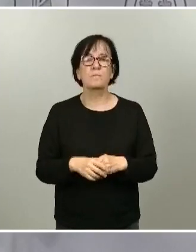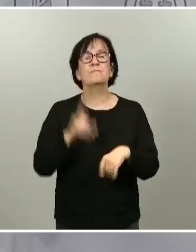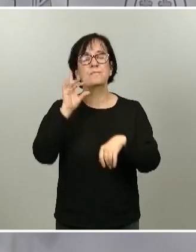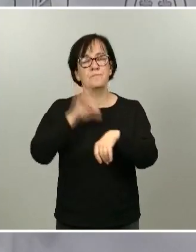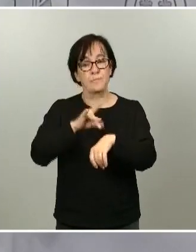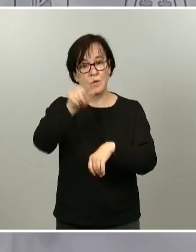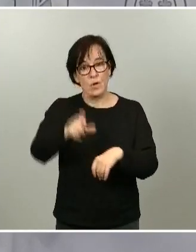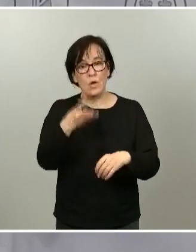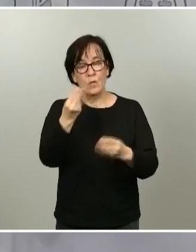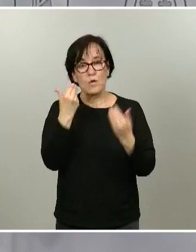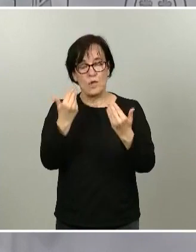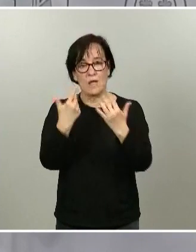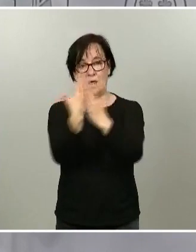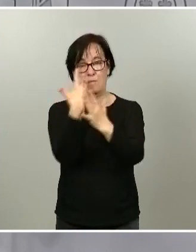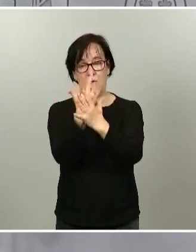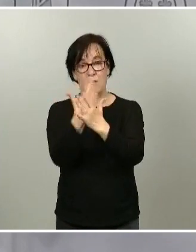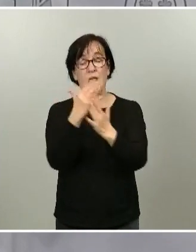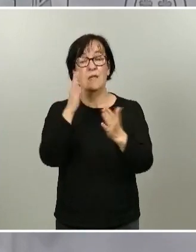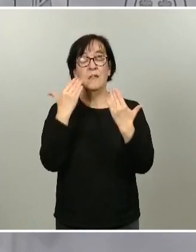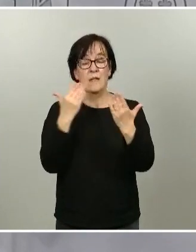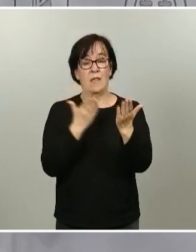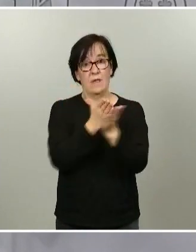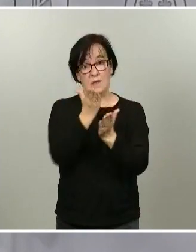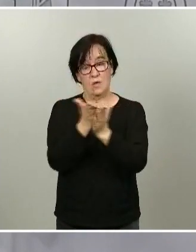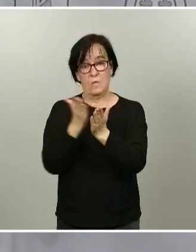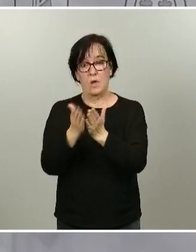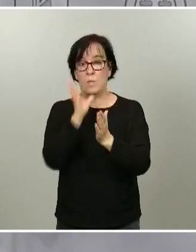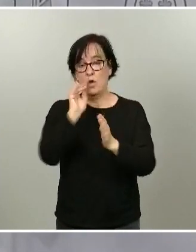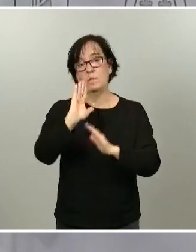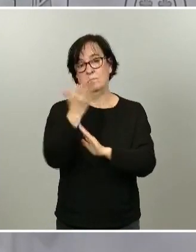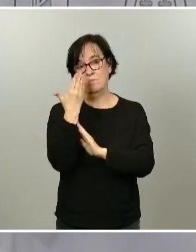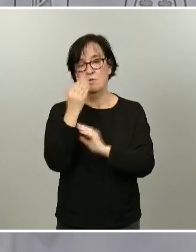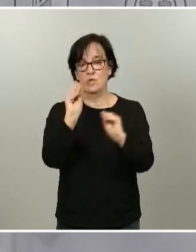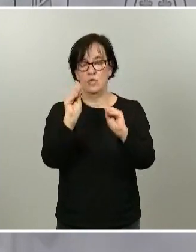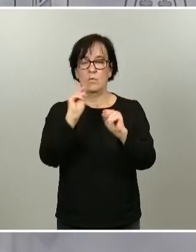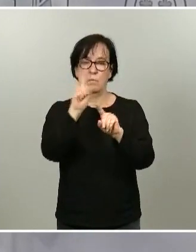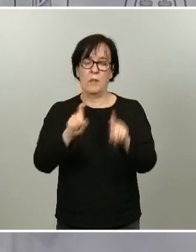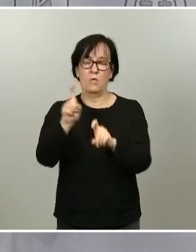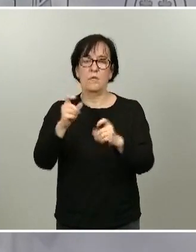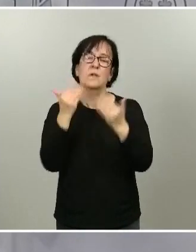explicaciones y gracias a los medios por plantear sus preguntas. Buenas tardes. Gracias a todos.